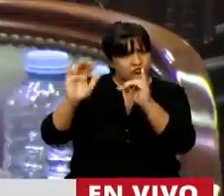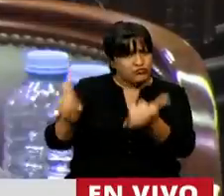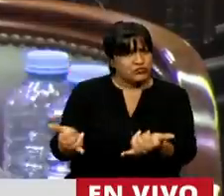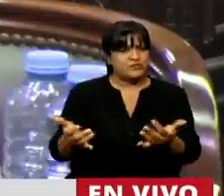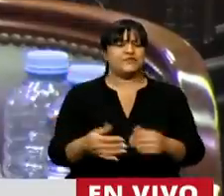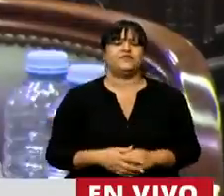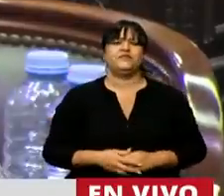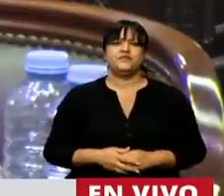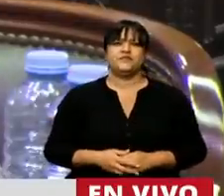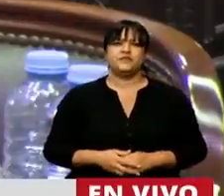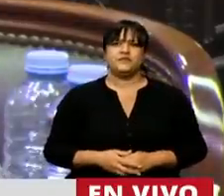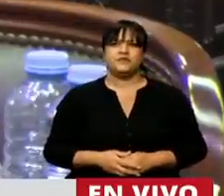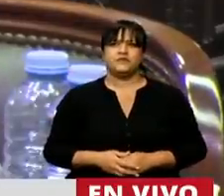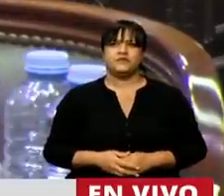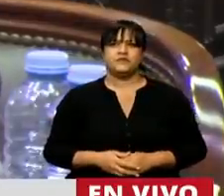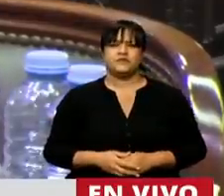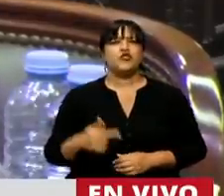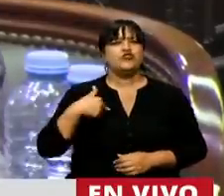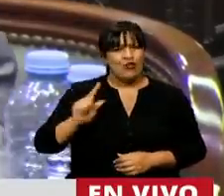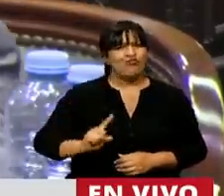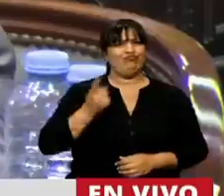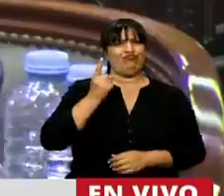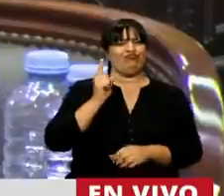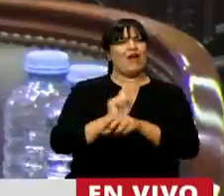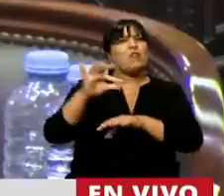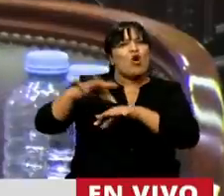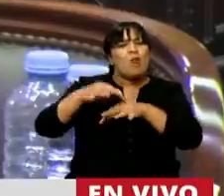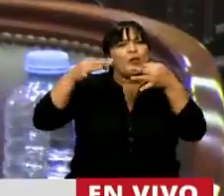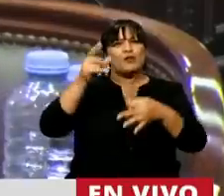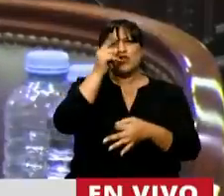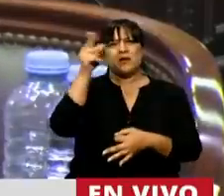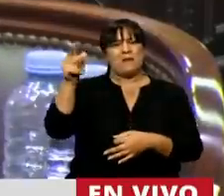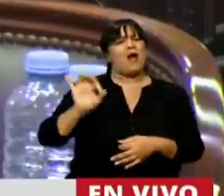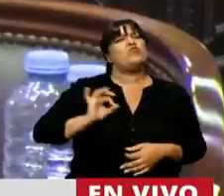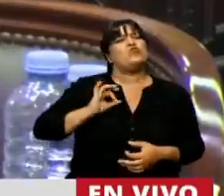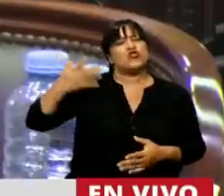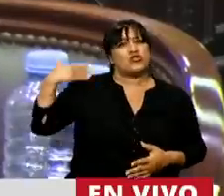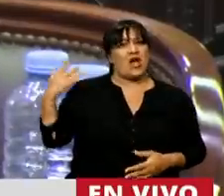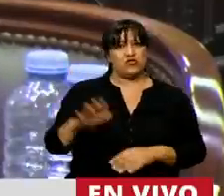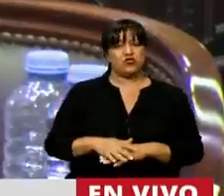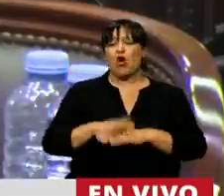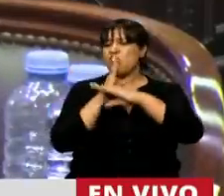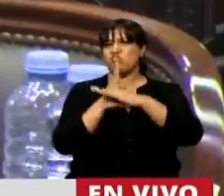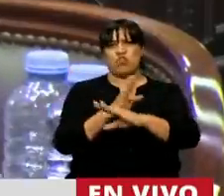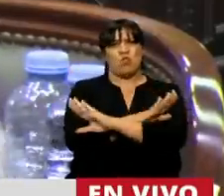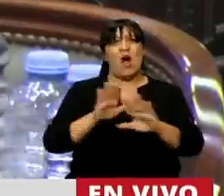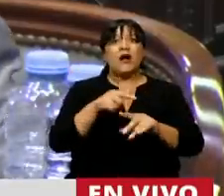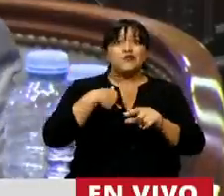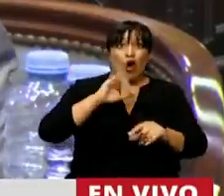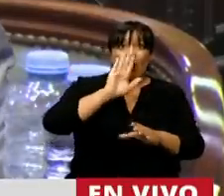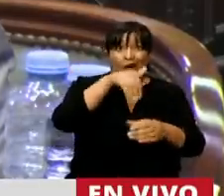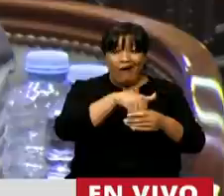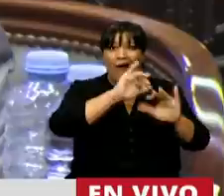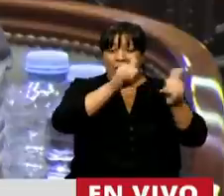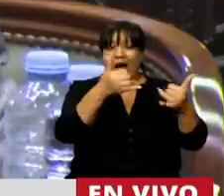voy a honrar el compromiso que le hice a mi viejo allá hace muchísimos años. Jamás en la vida voy a levantar la mano por